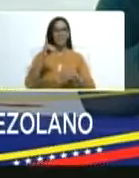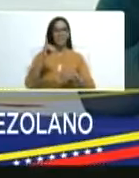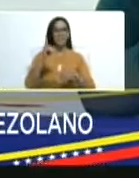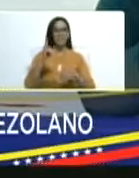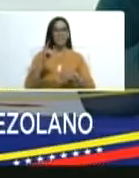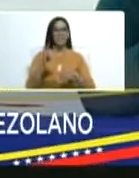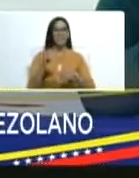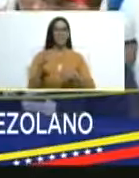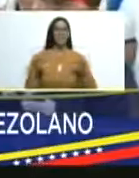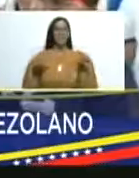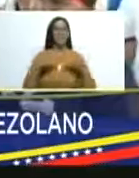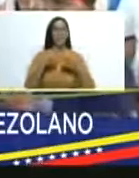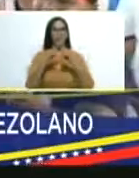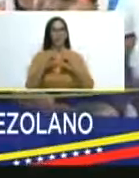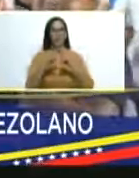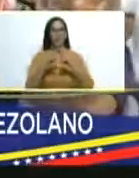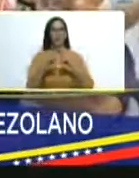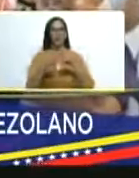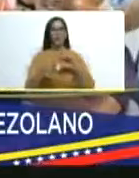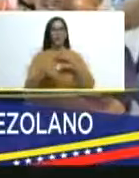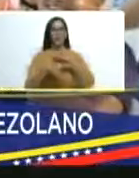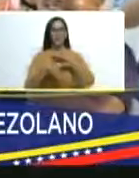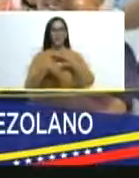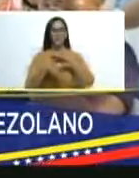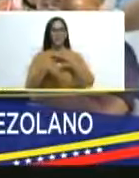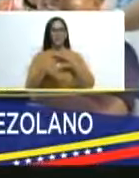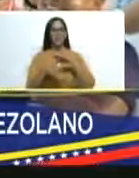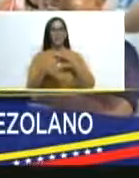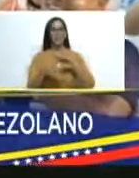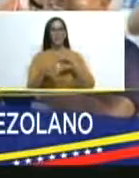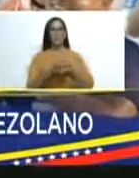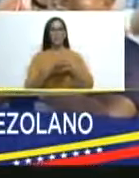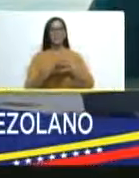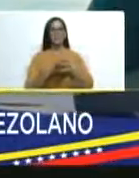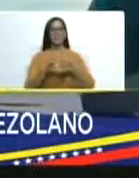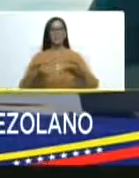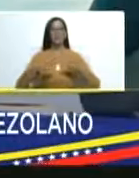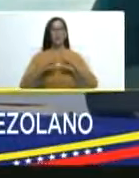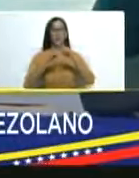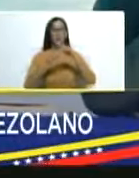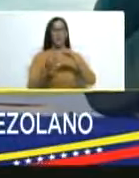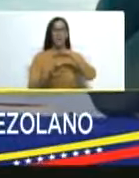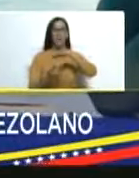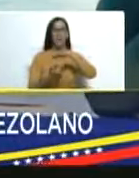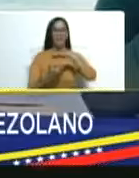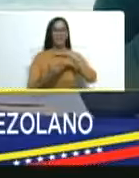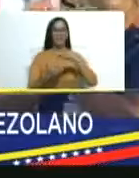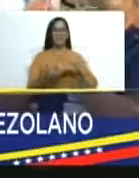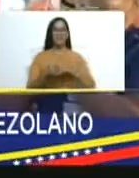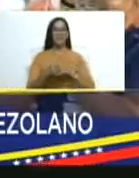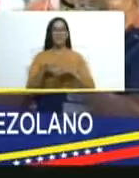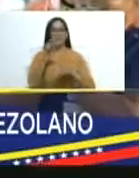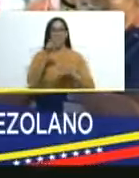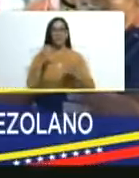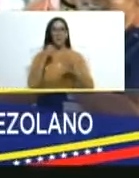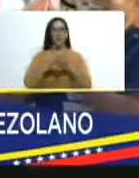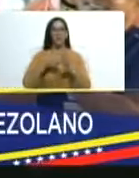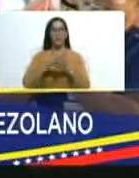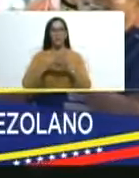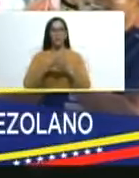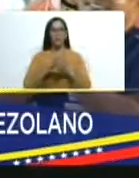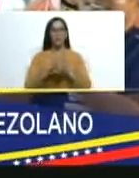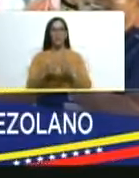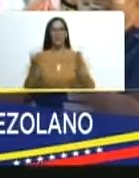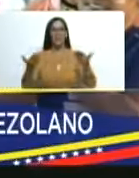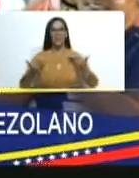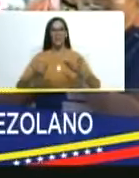y se encontró con las raíces de Andrés Eloy Blanco, Rómulo Gallego, Prieto Figueroa, y se